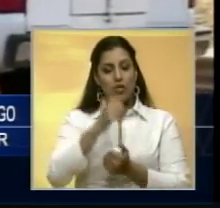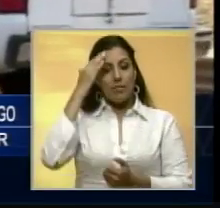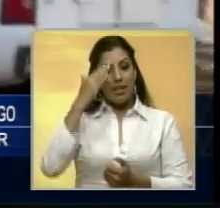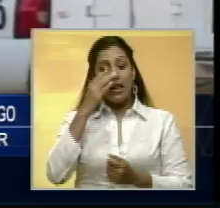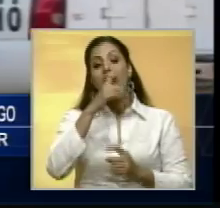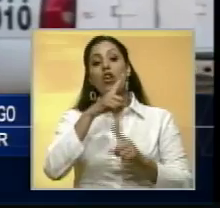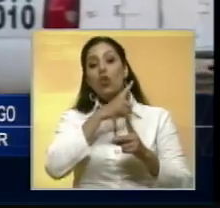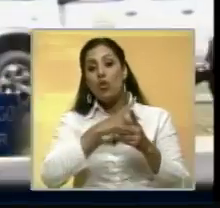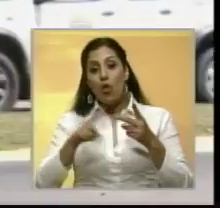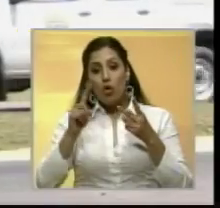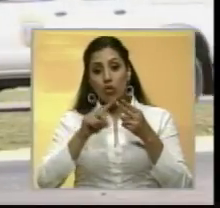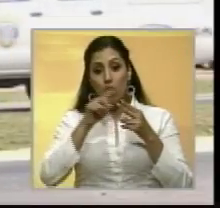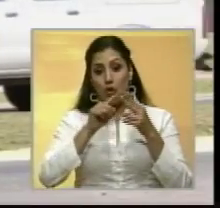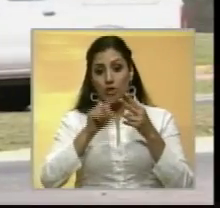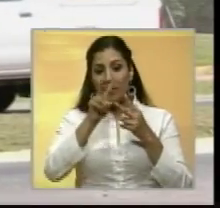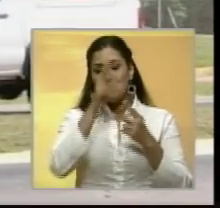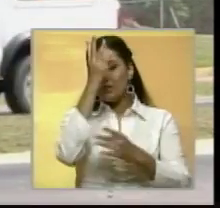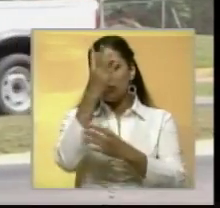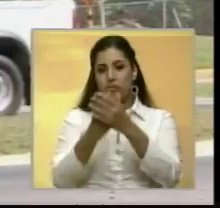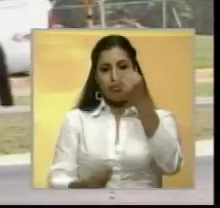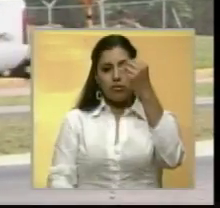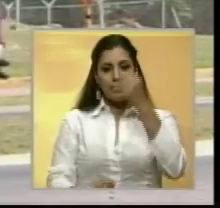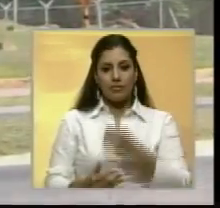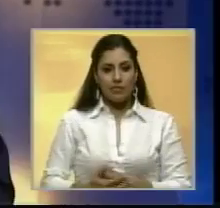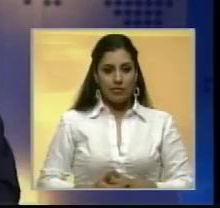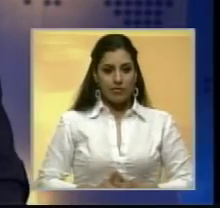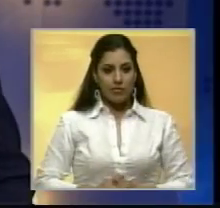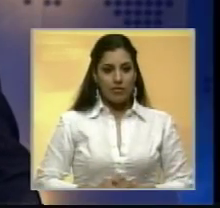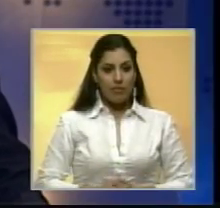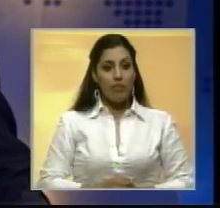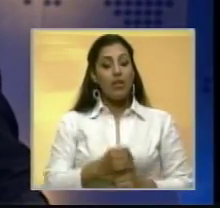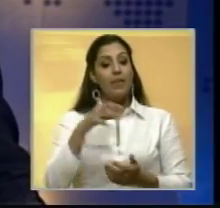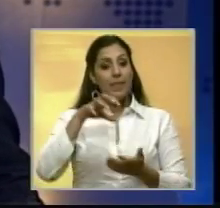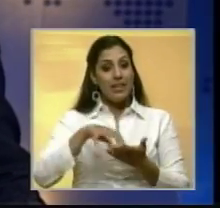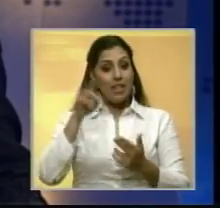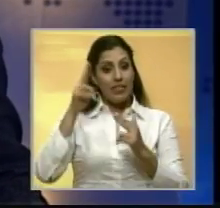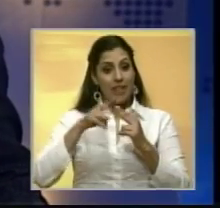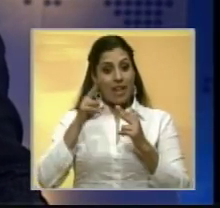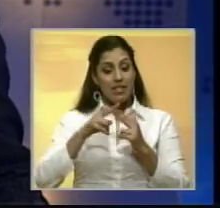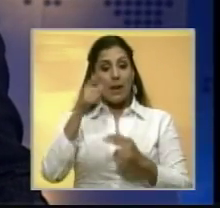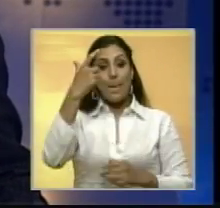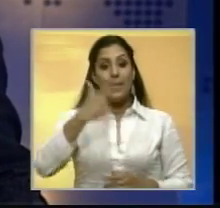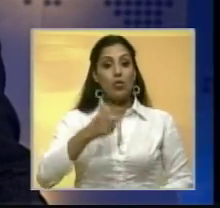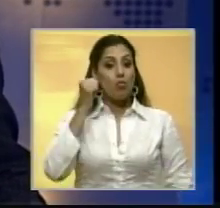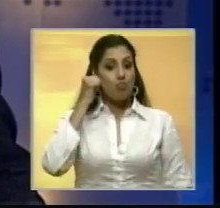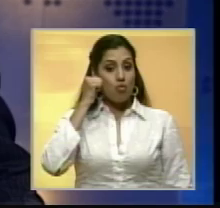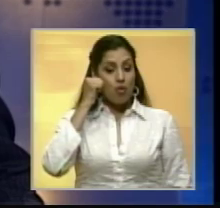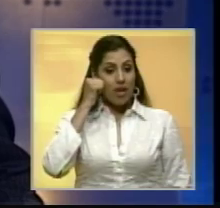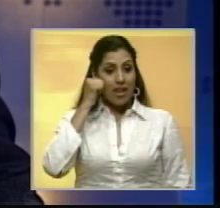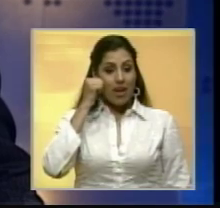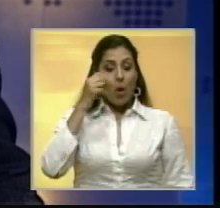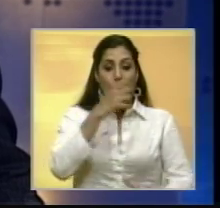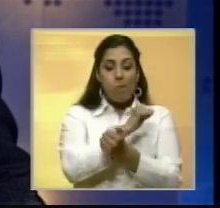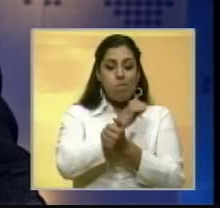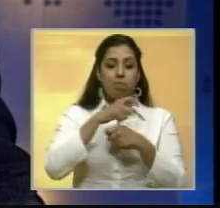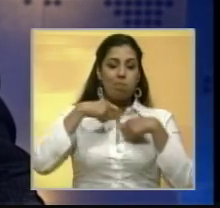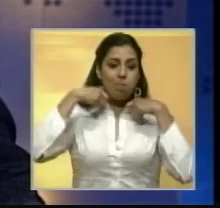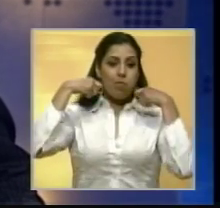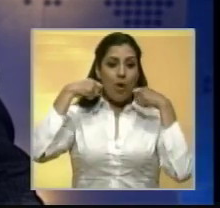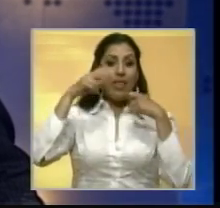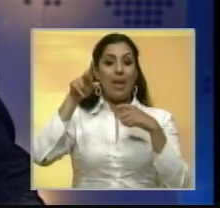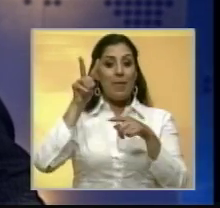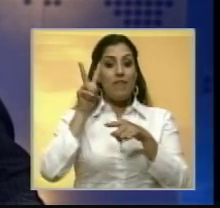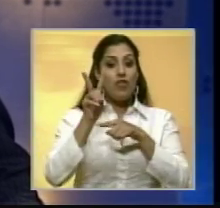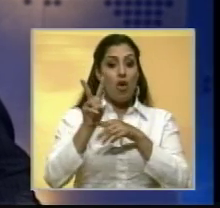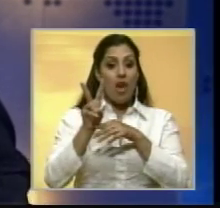Nacional, mientras que los otros 2 se dieron a la fuga. Y en el estado Táchira, el cadáver de una mujer con signos de estrangulamiento y